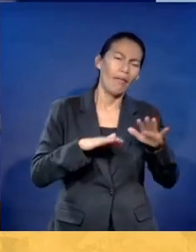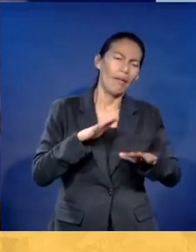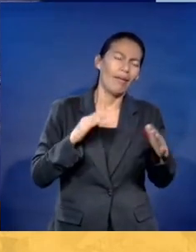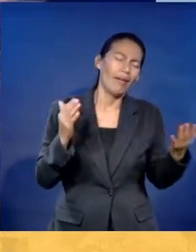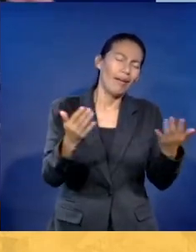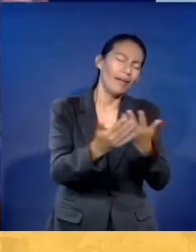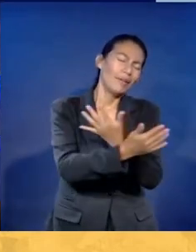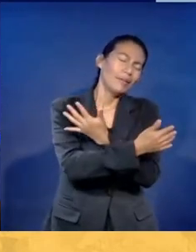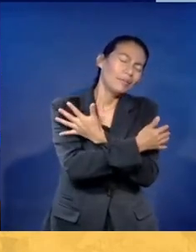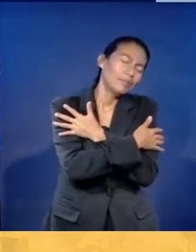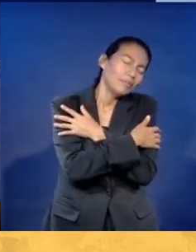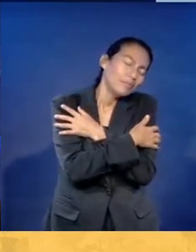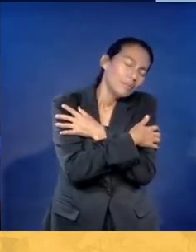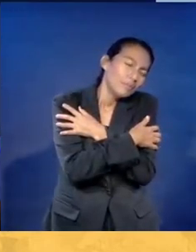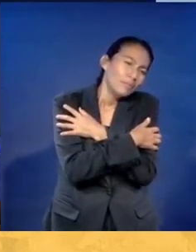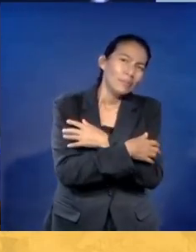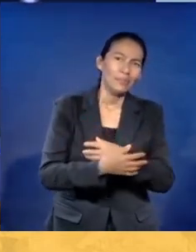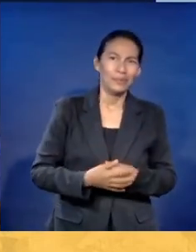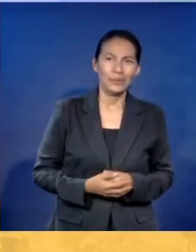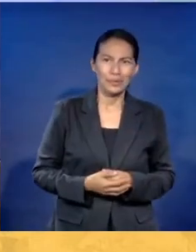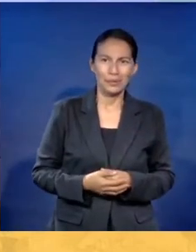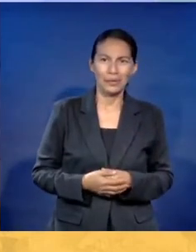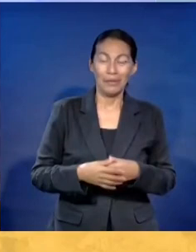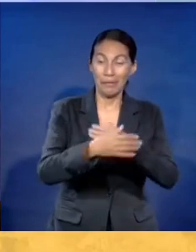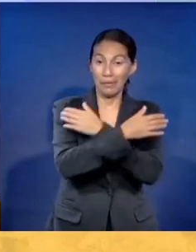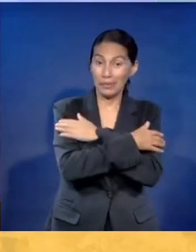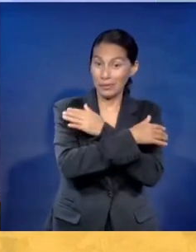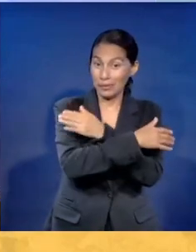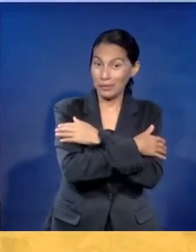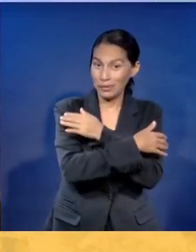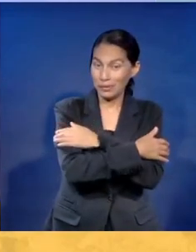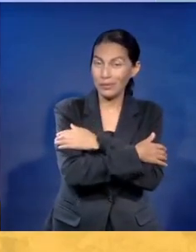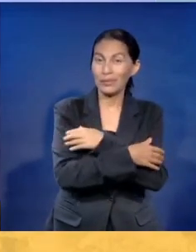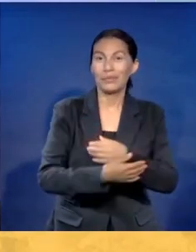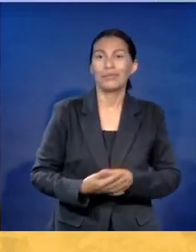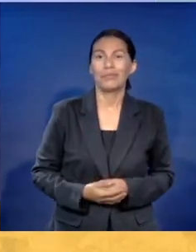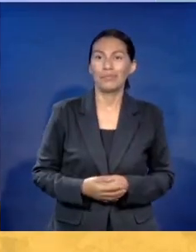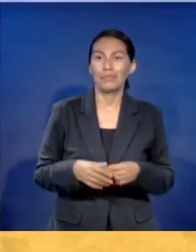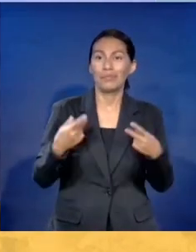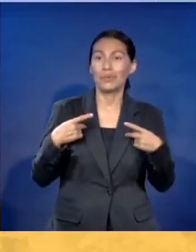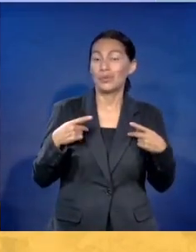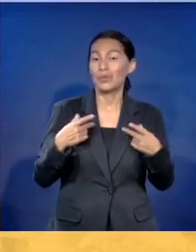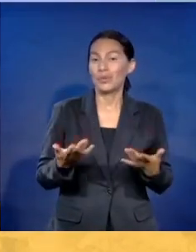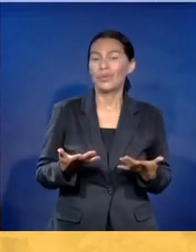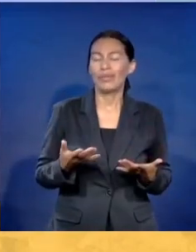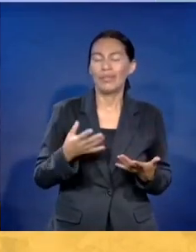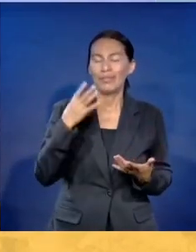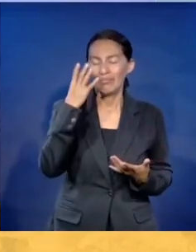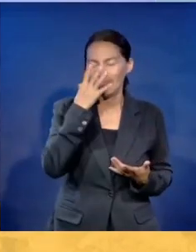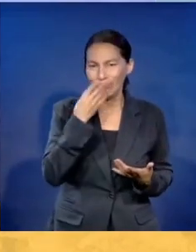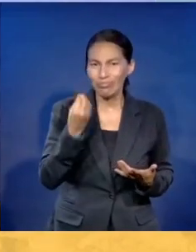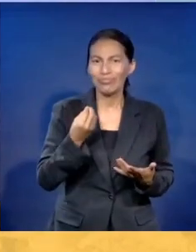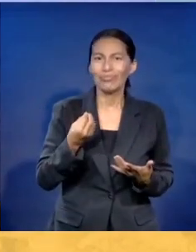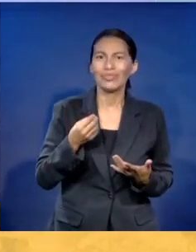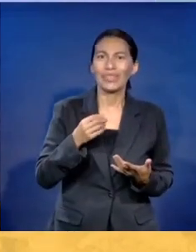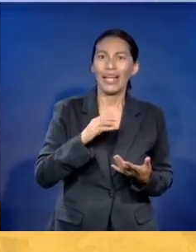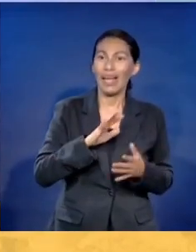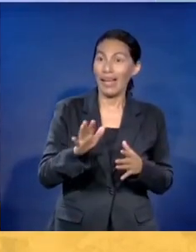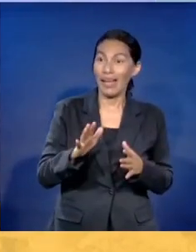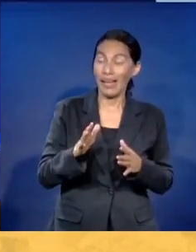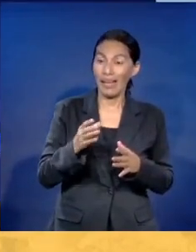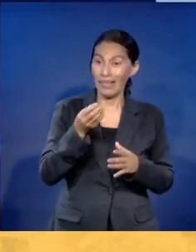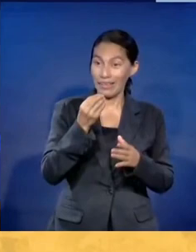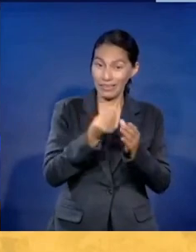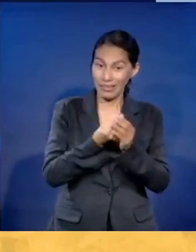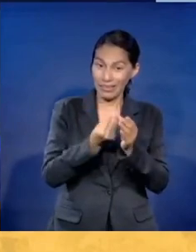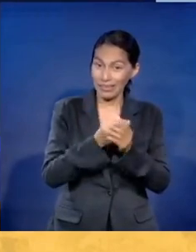oxitocinados mucho abrazo mucho abrazo y estar con la persona Ay qué bonito Ay ya se va a acabar la clase porque voy a comer